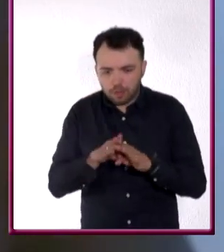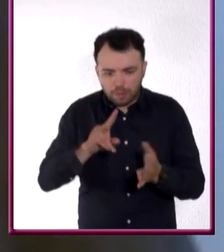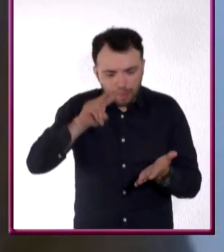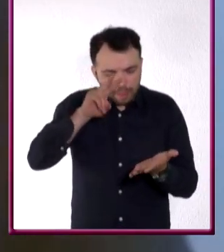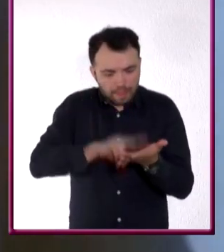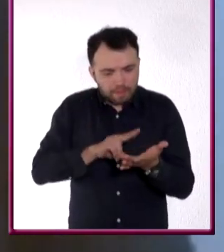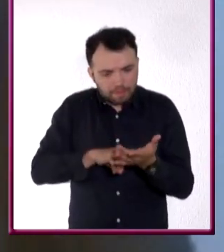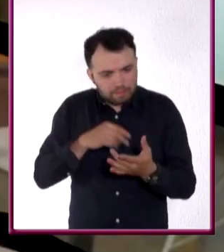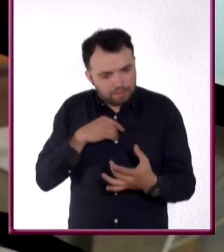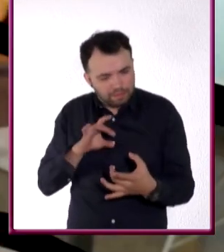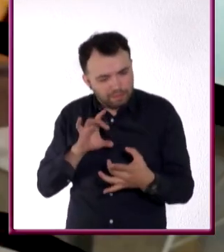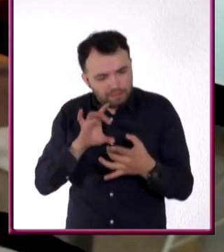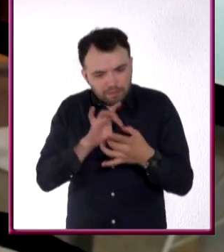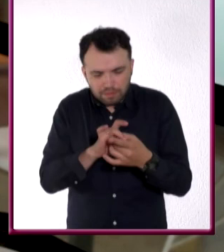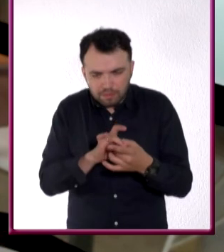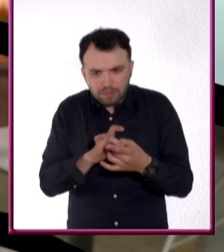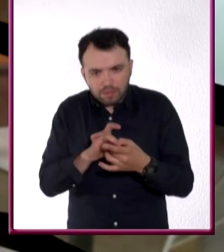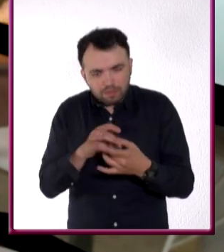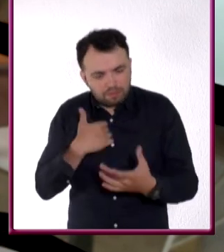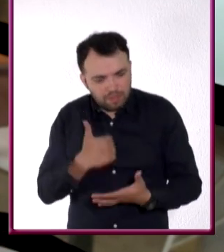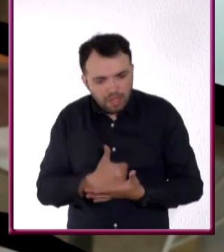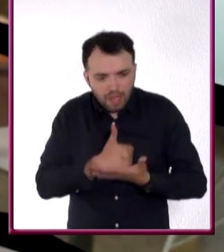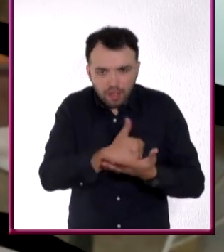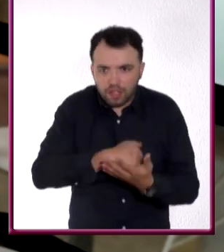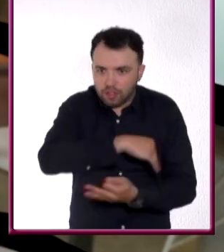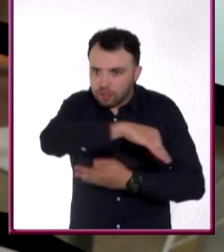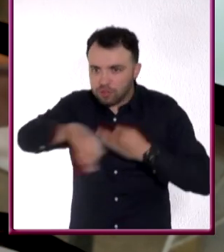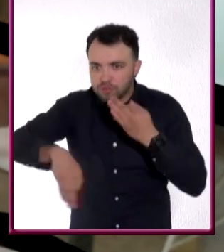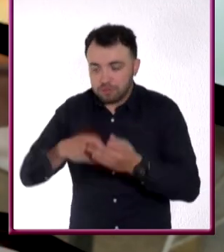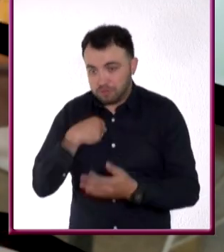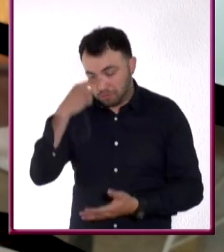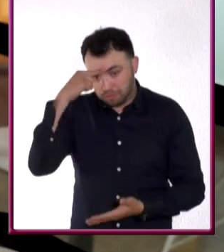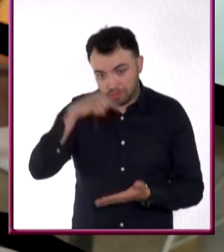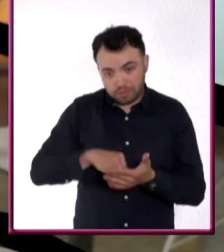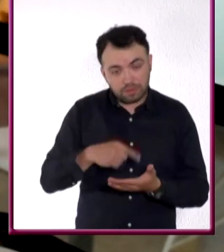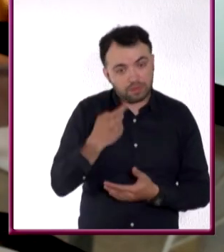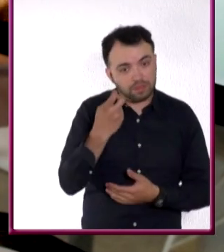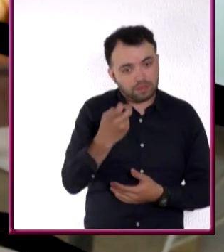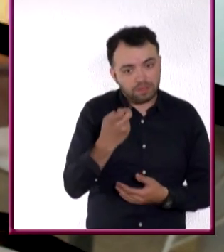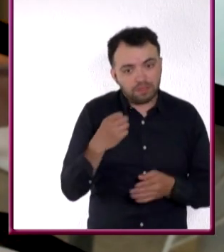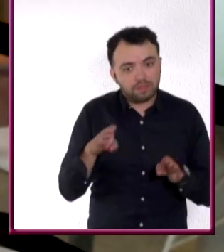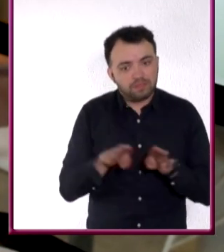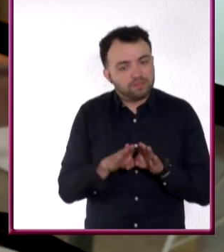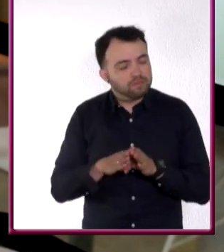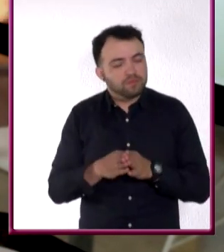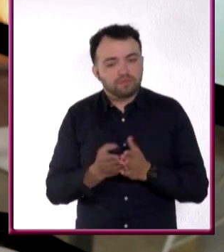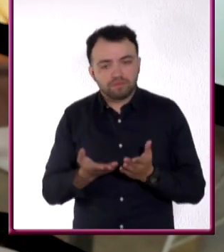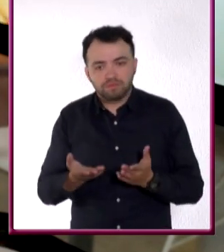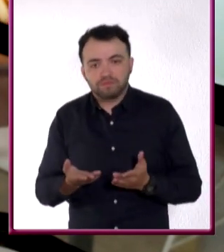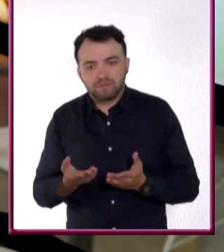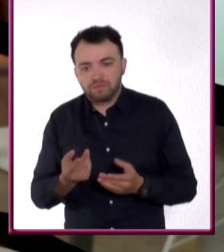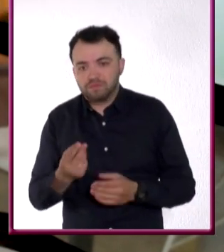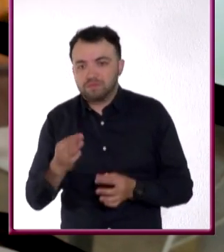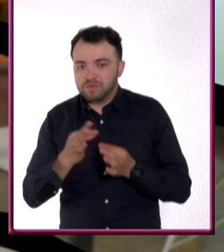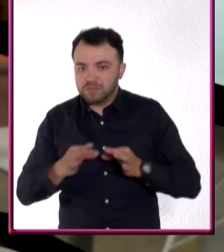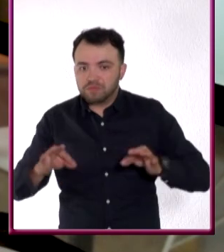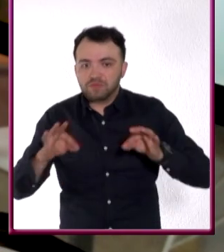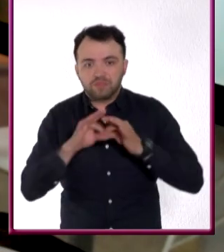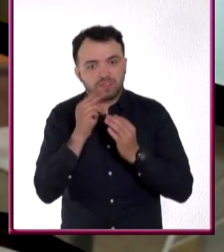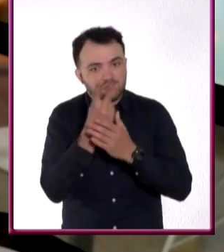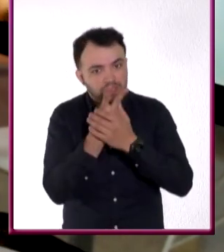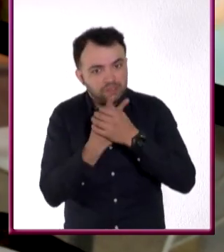revalorar la solidaridad entre nosotros, creo yo que es otro de los elementos que serían clave en